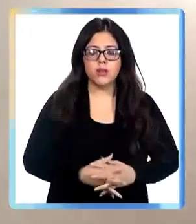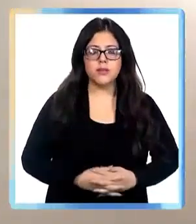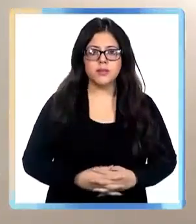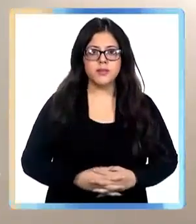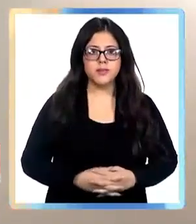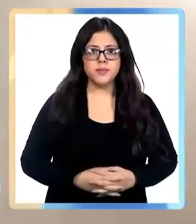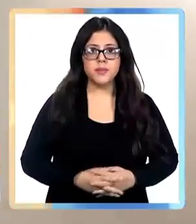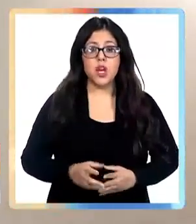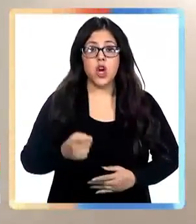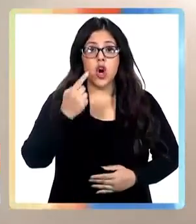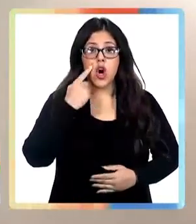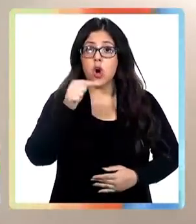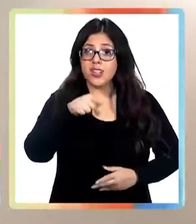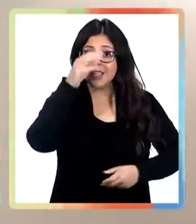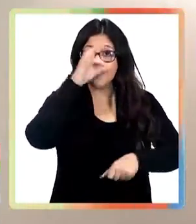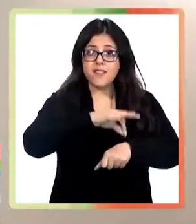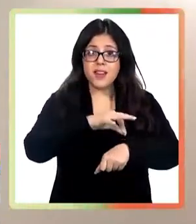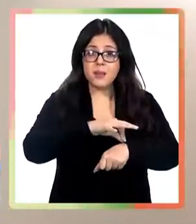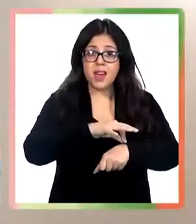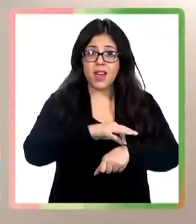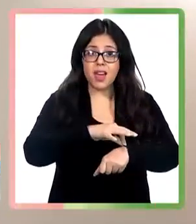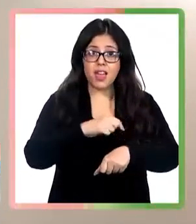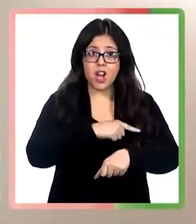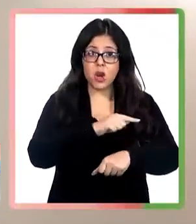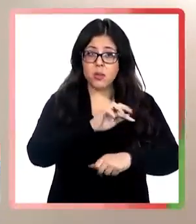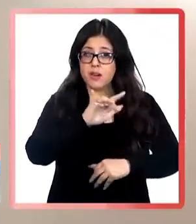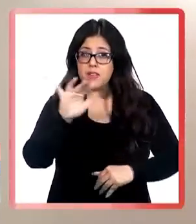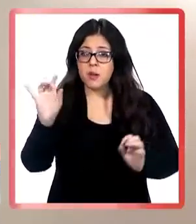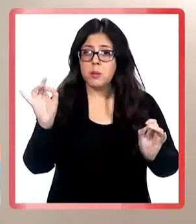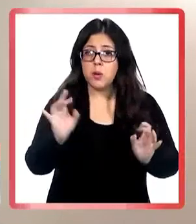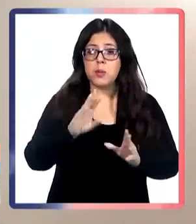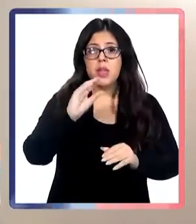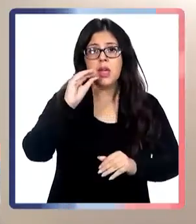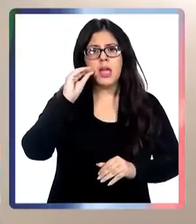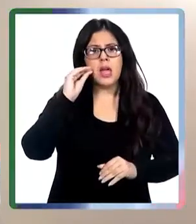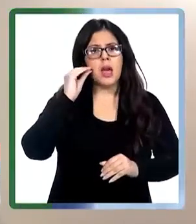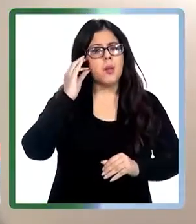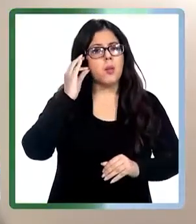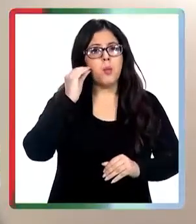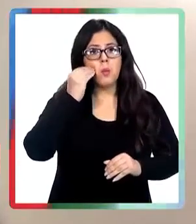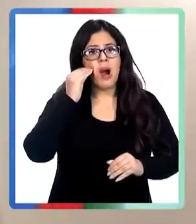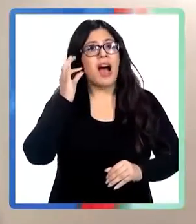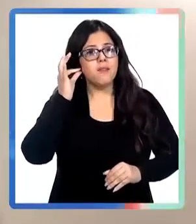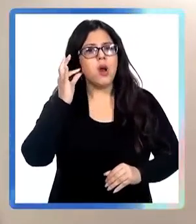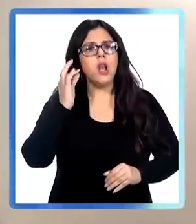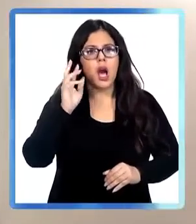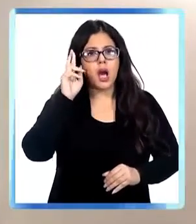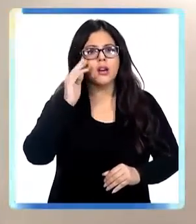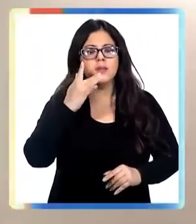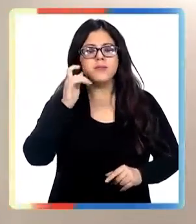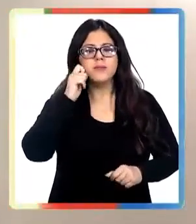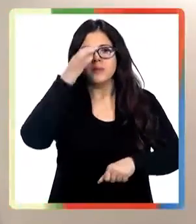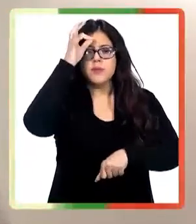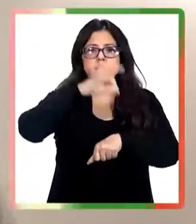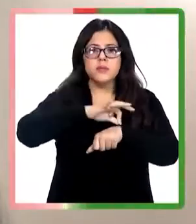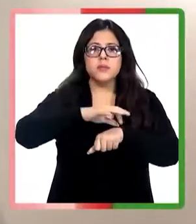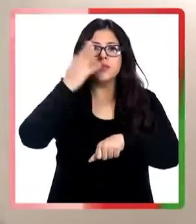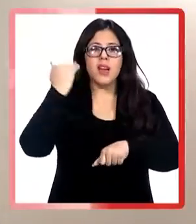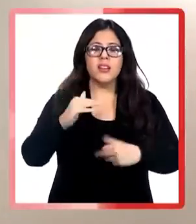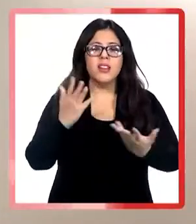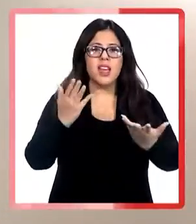Sí, el coqueluche es una enfermedad que quizás nuestras abuelas recuerdan muchísimo porque era una patología que era propia